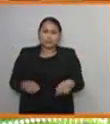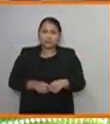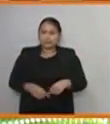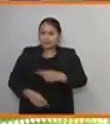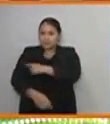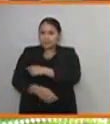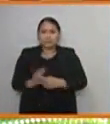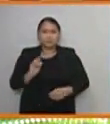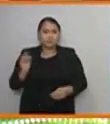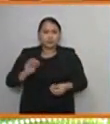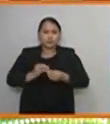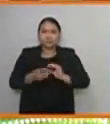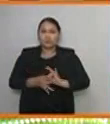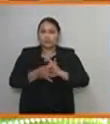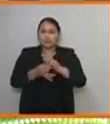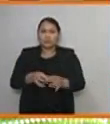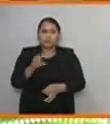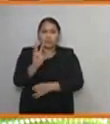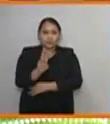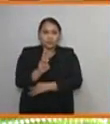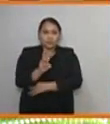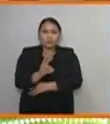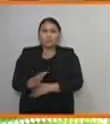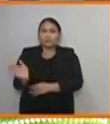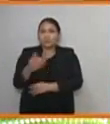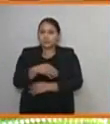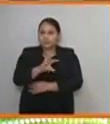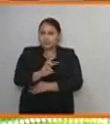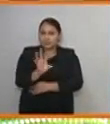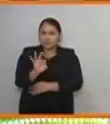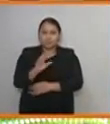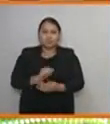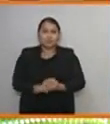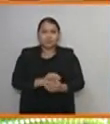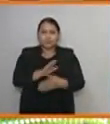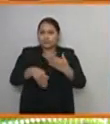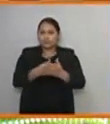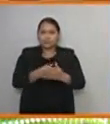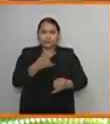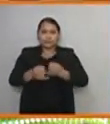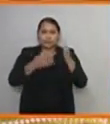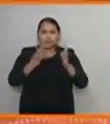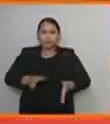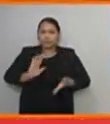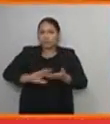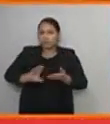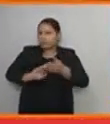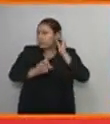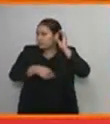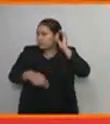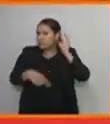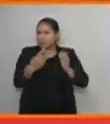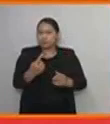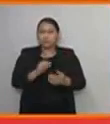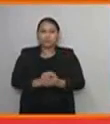derecho, números que lo relacionan 16 y 69. Para todos los jugadores de más 1,